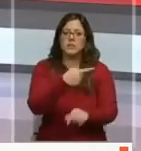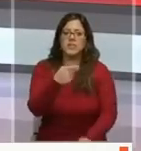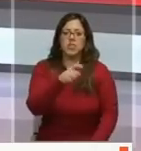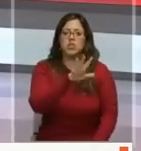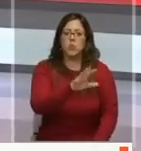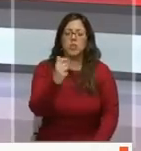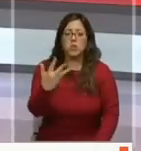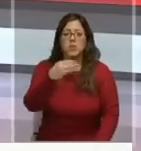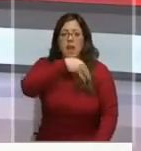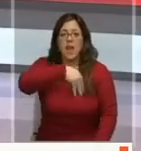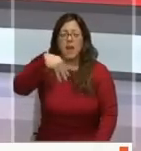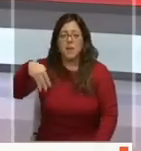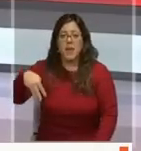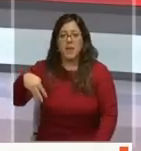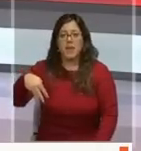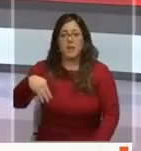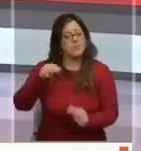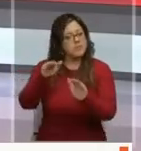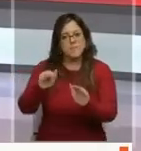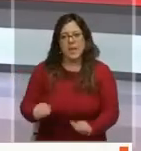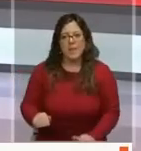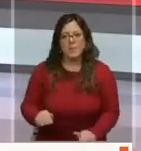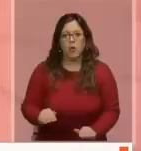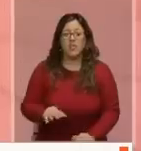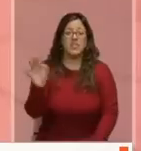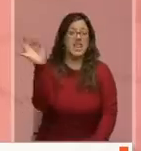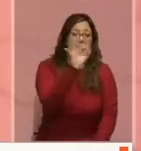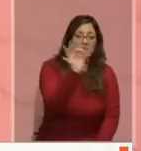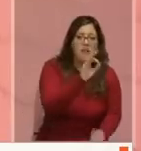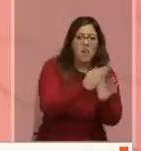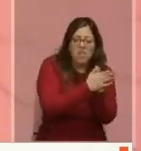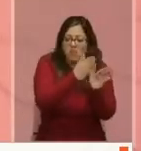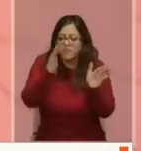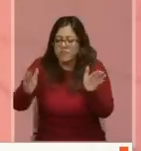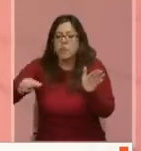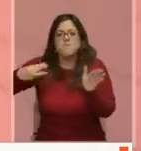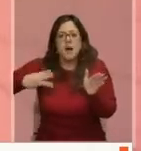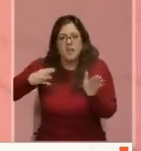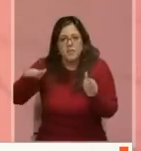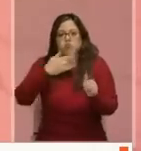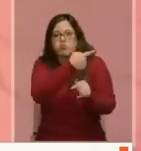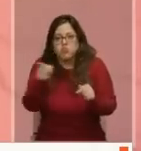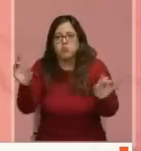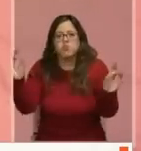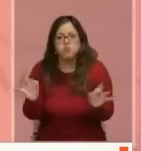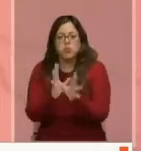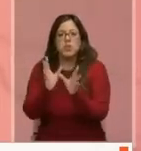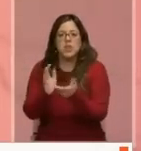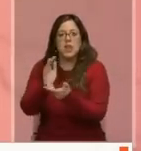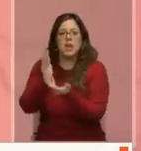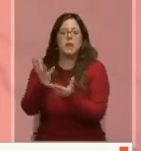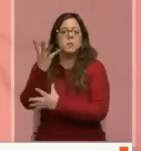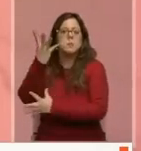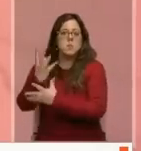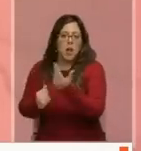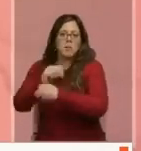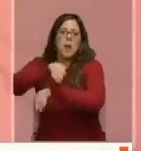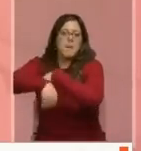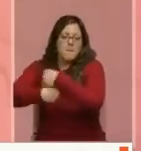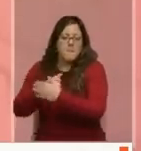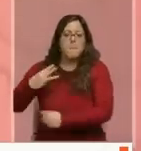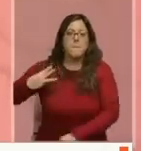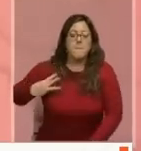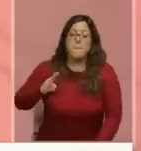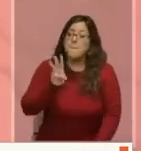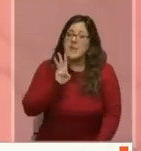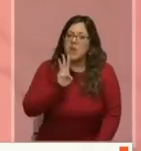159 milímetros. Lo mismo, desde el sábado y hasta el día martes, quizás terminando la madrugada del día miércoles, con